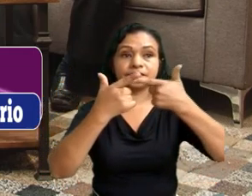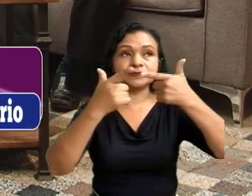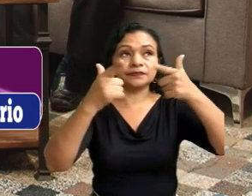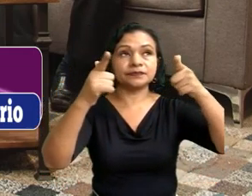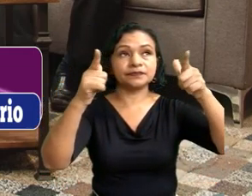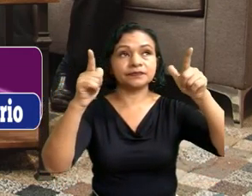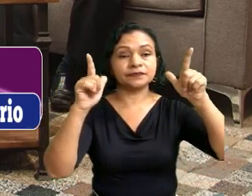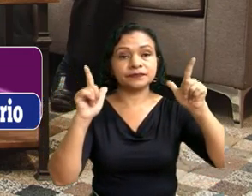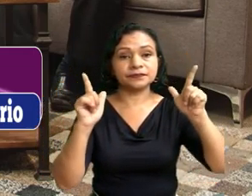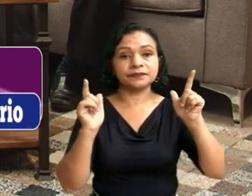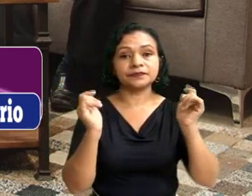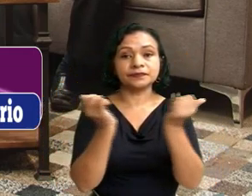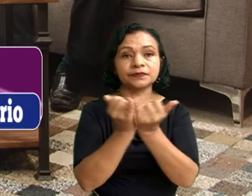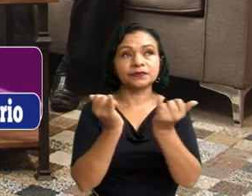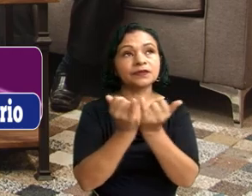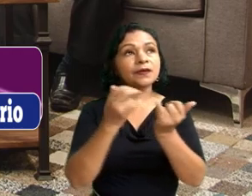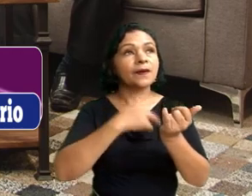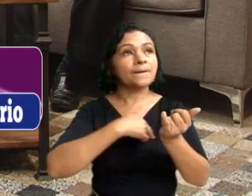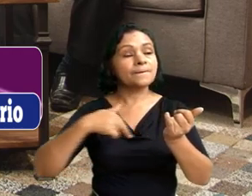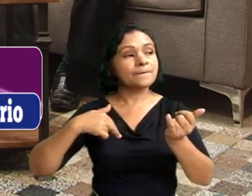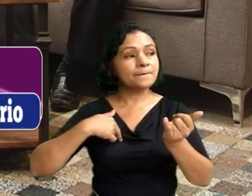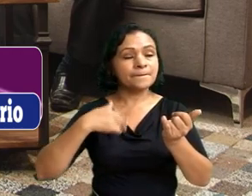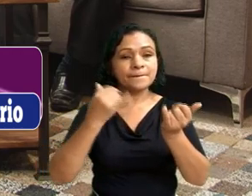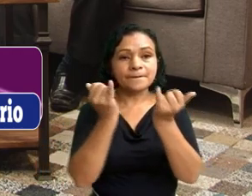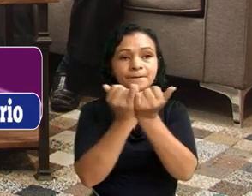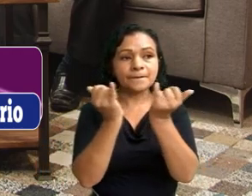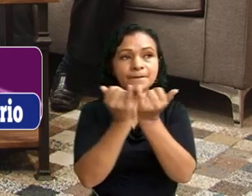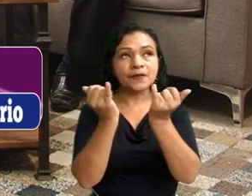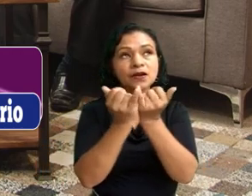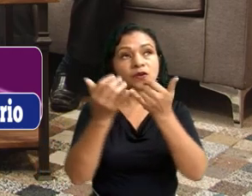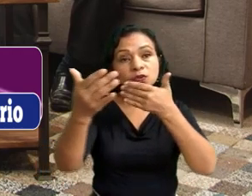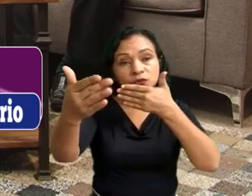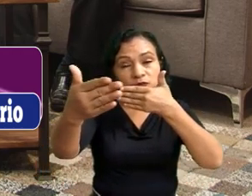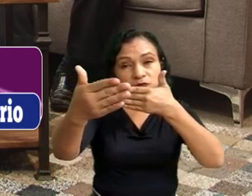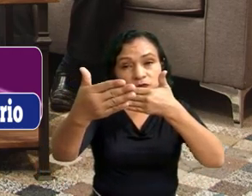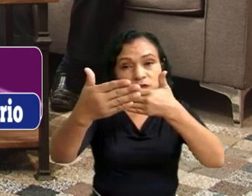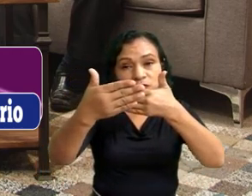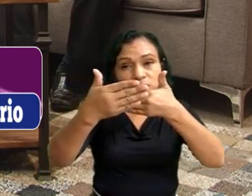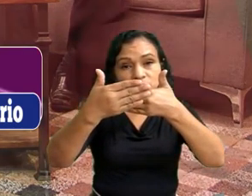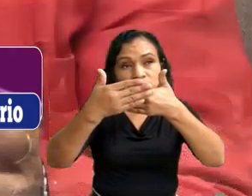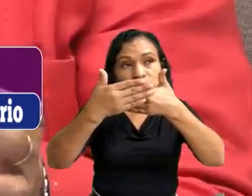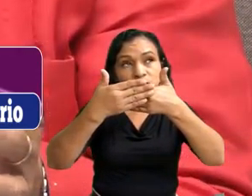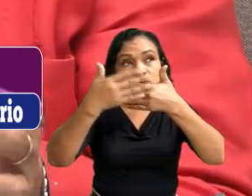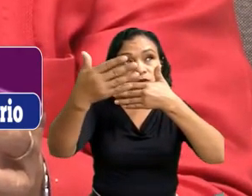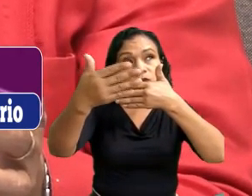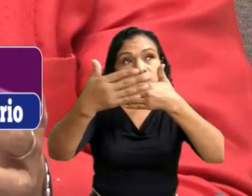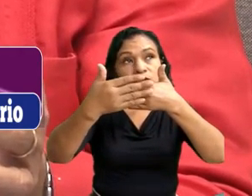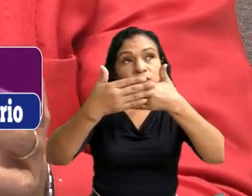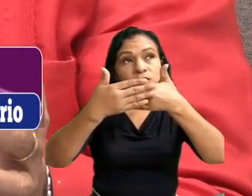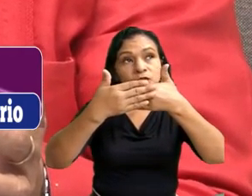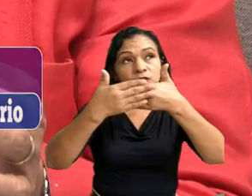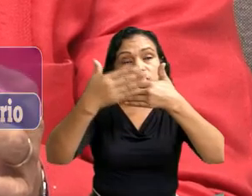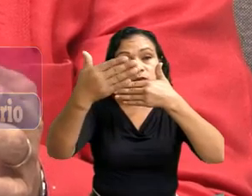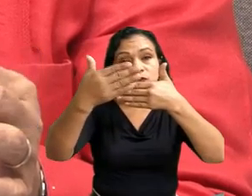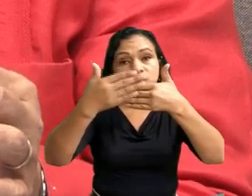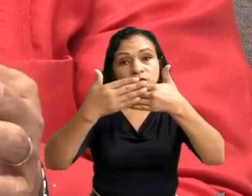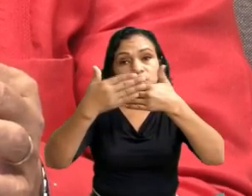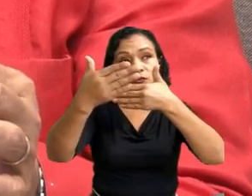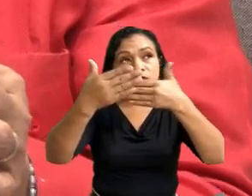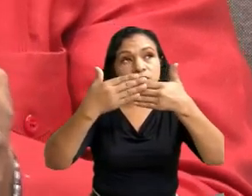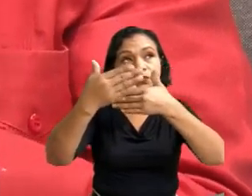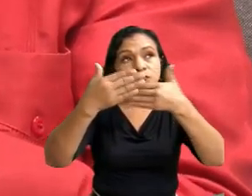ahí estamos ahora mismo presentando junto a ello también hoy en la madrugada y el número 2